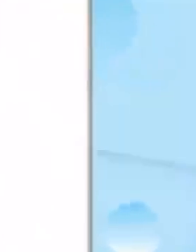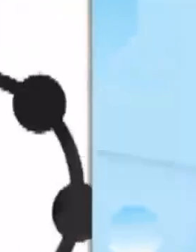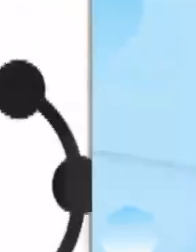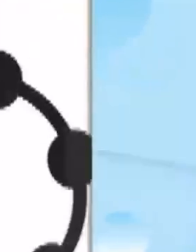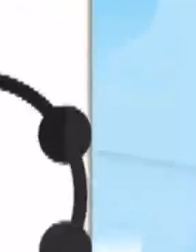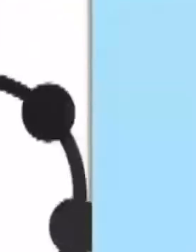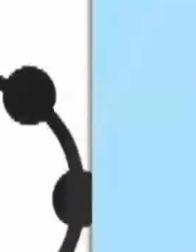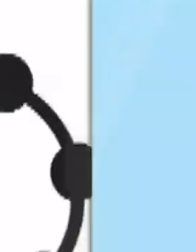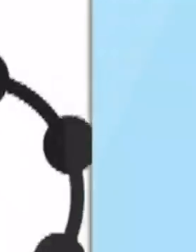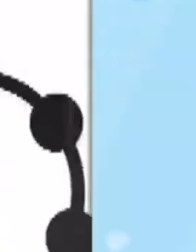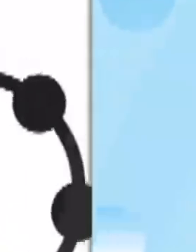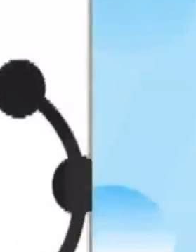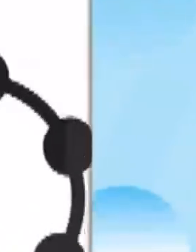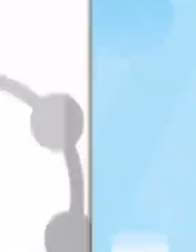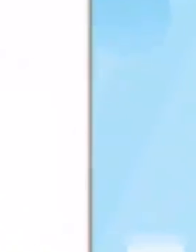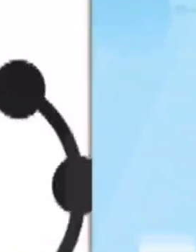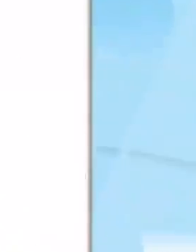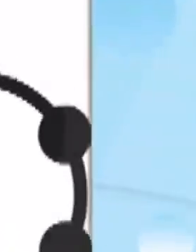Reporte de investigación.